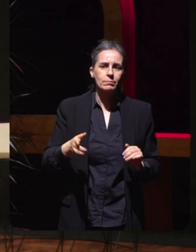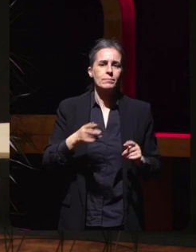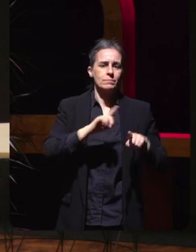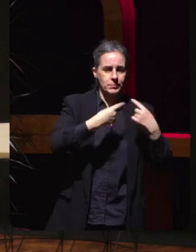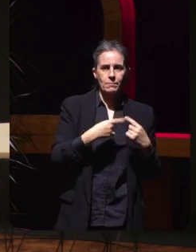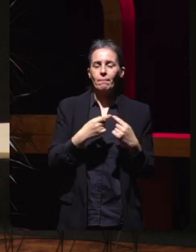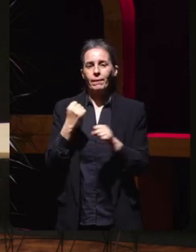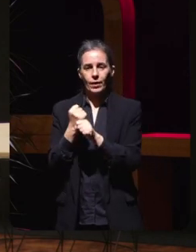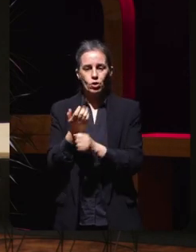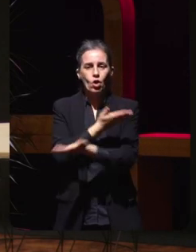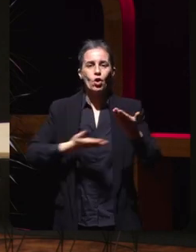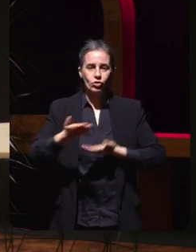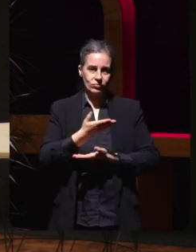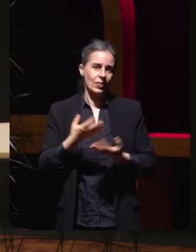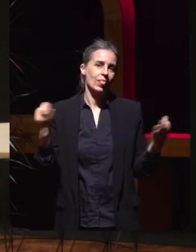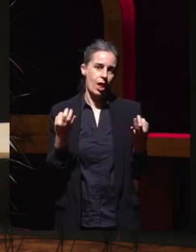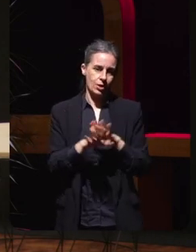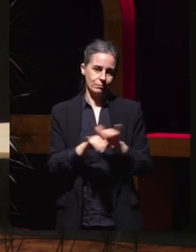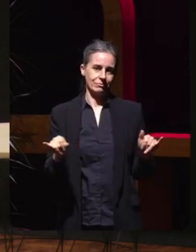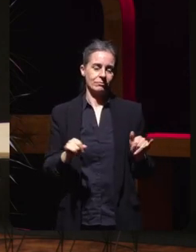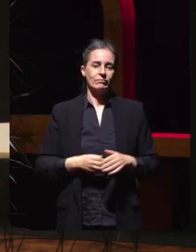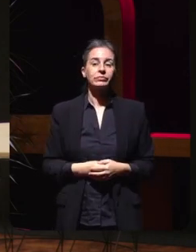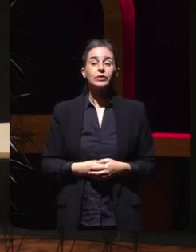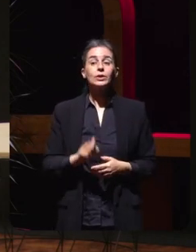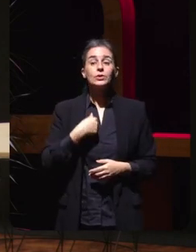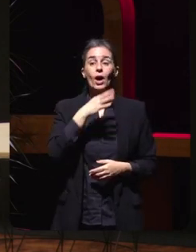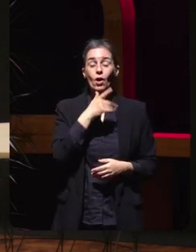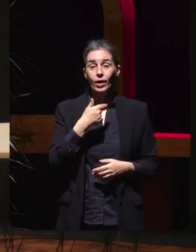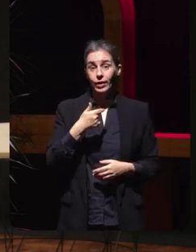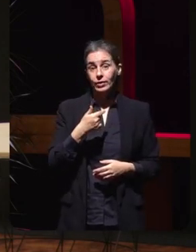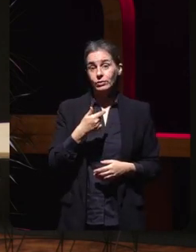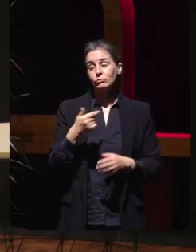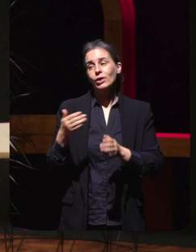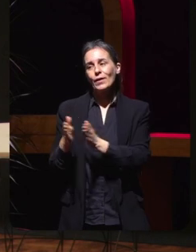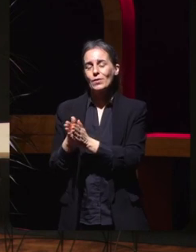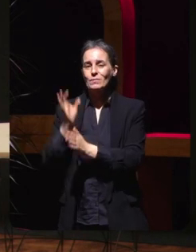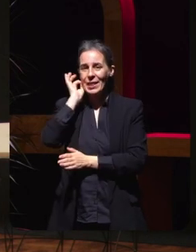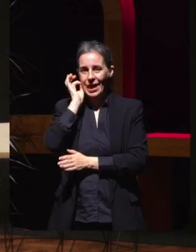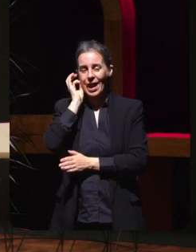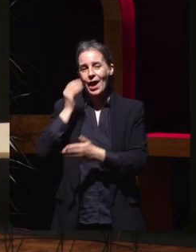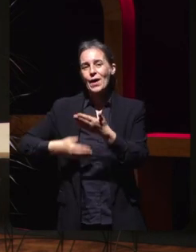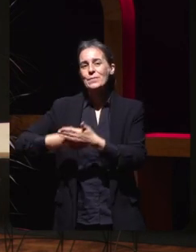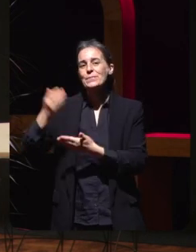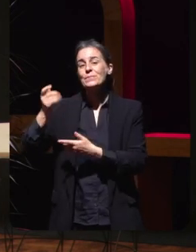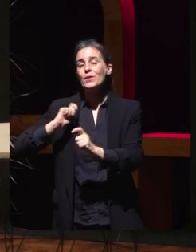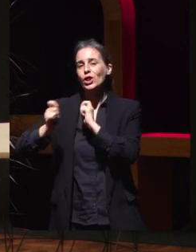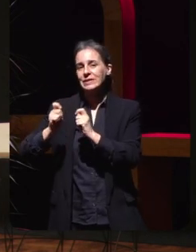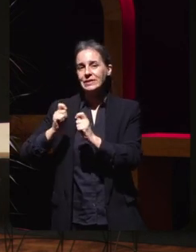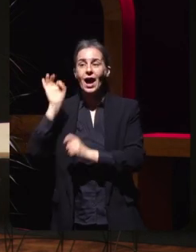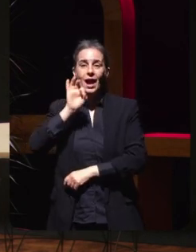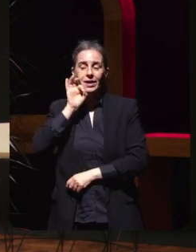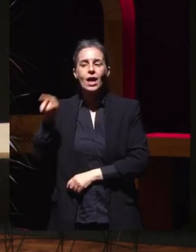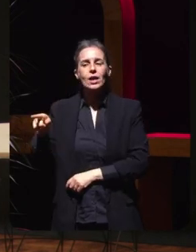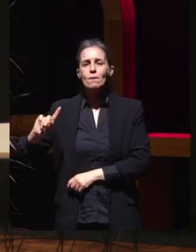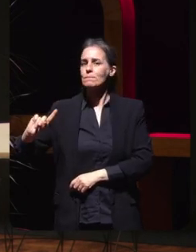evagonamesmo como decía presentación estuve dando gases hornalista que era galega y que supuestamente fue la primera mujer directora